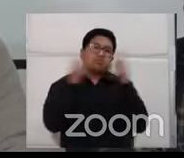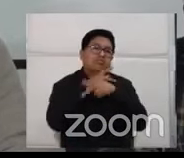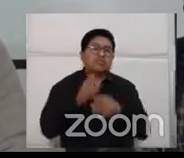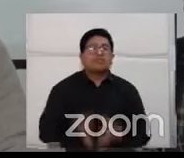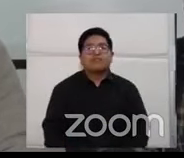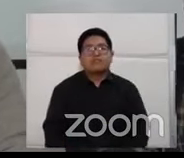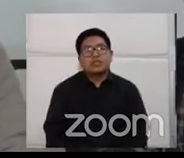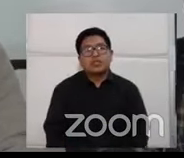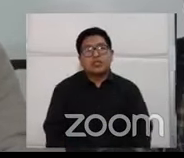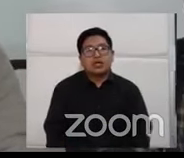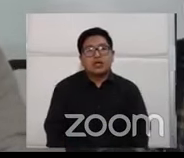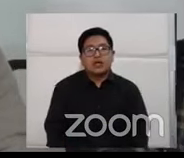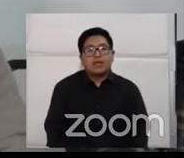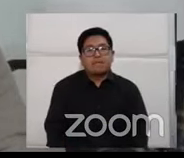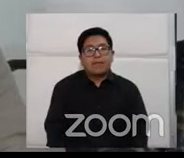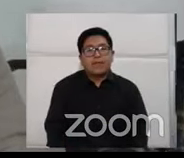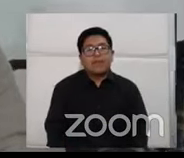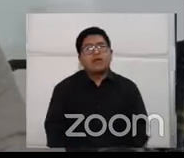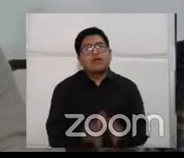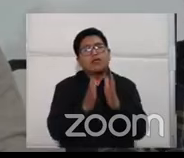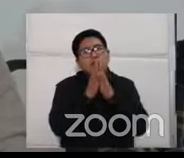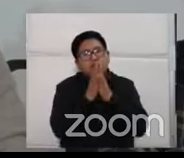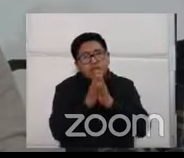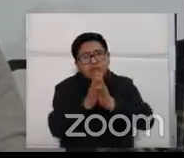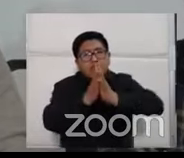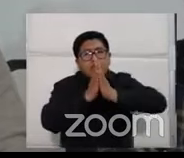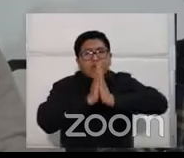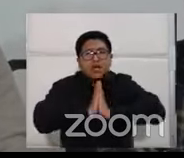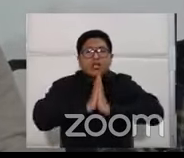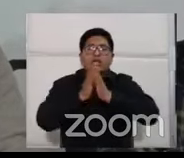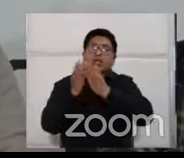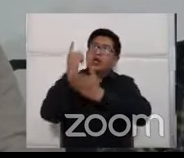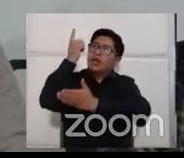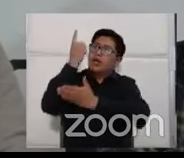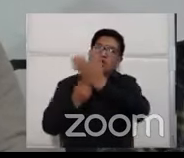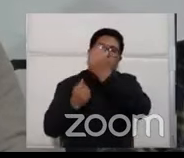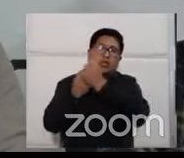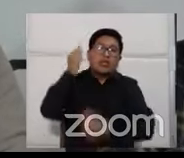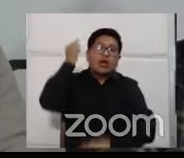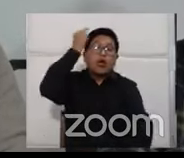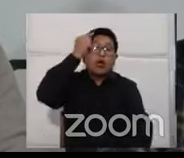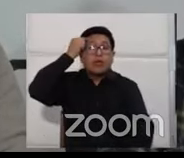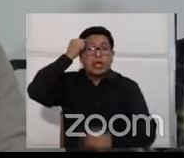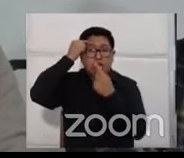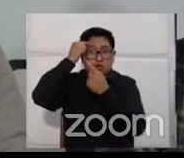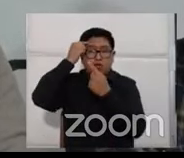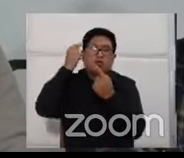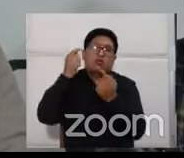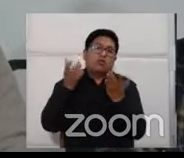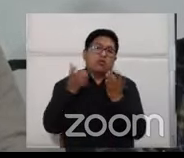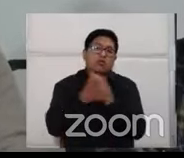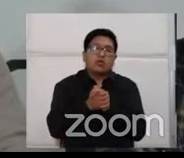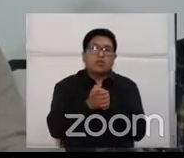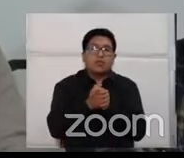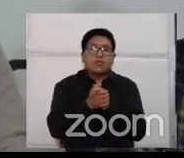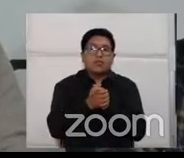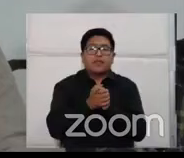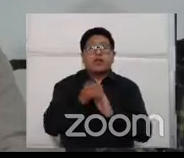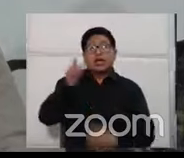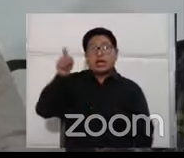quisiera pedir la confianza al gobierno para que tome